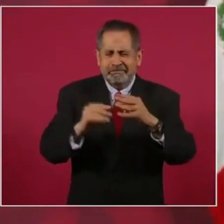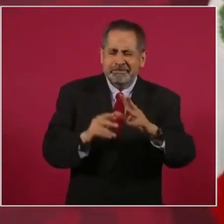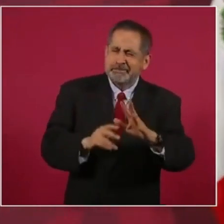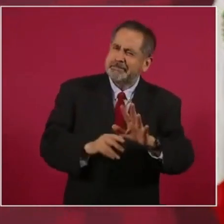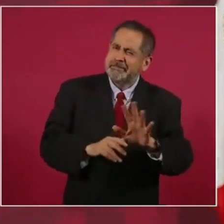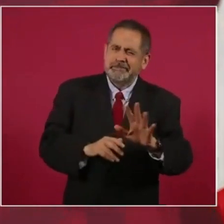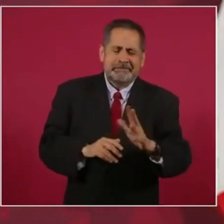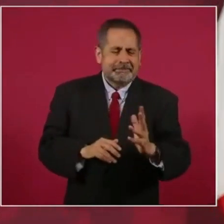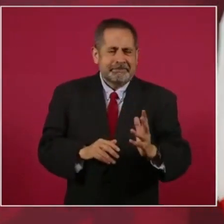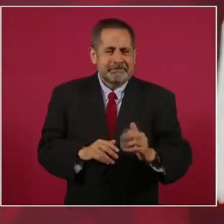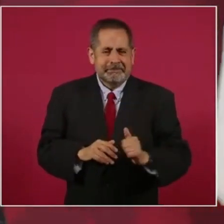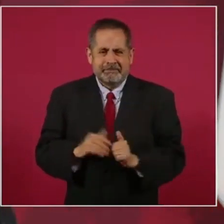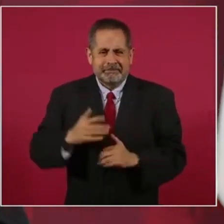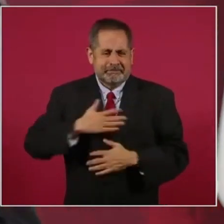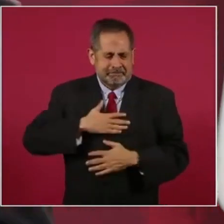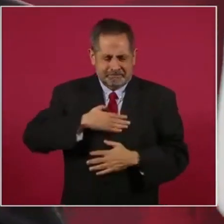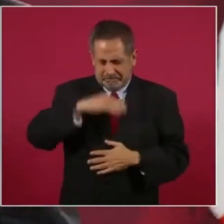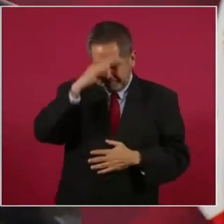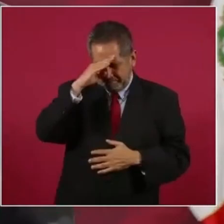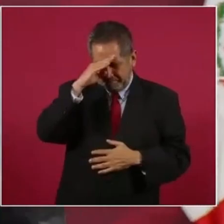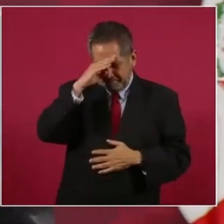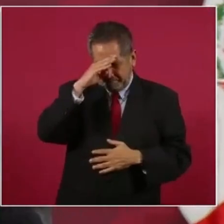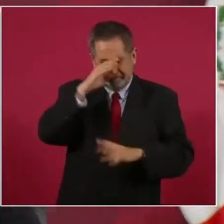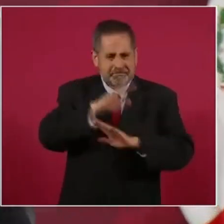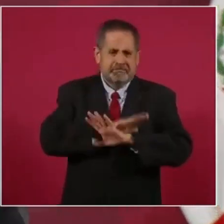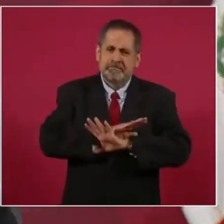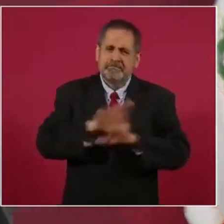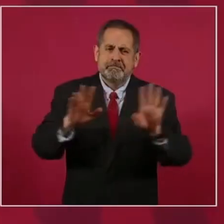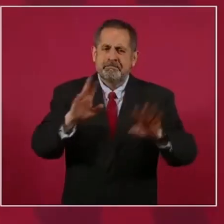y pienso que lo mejor es que cada quien